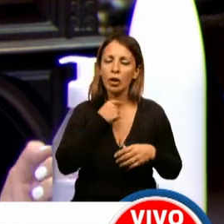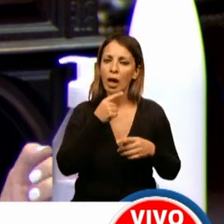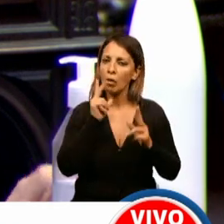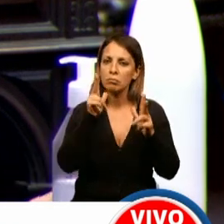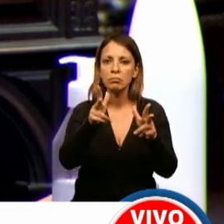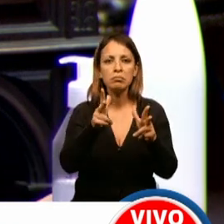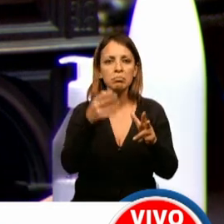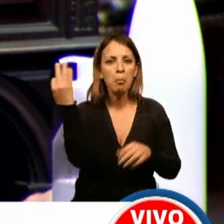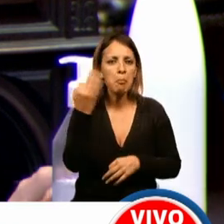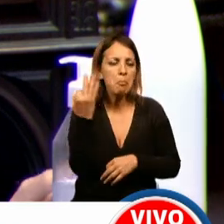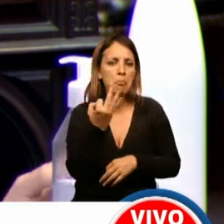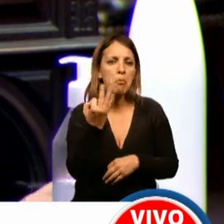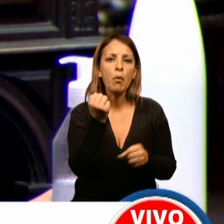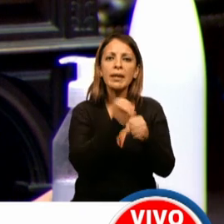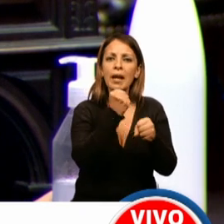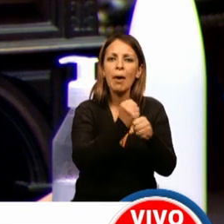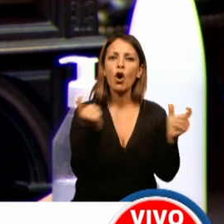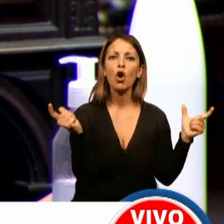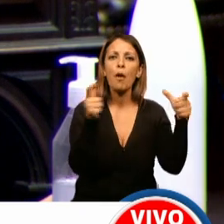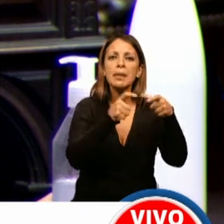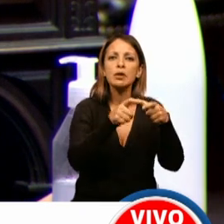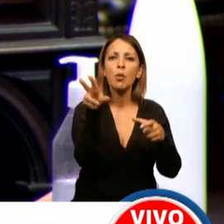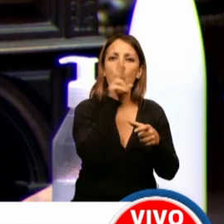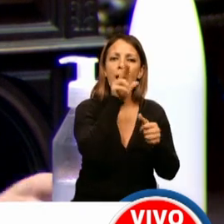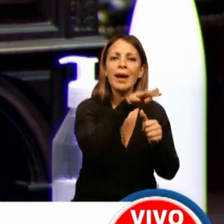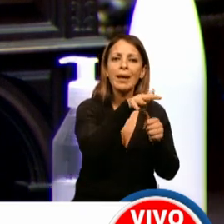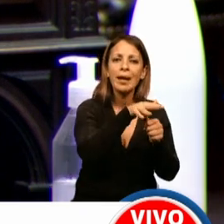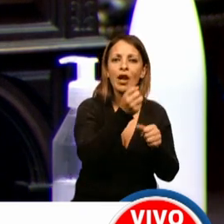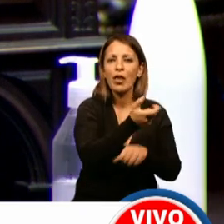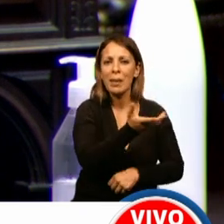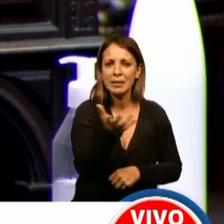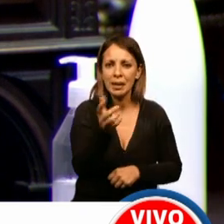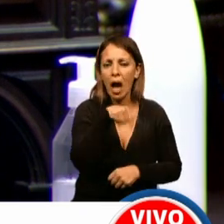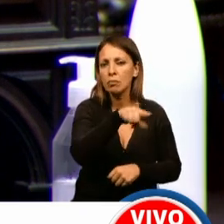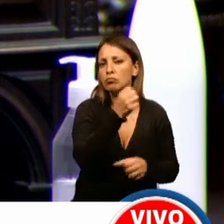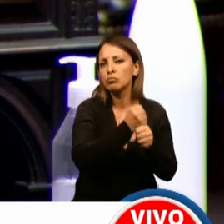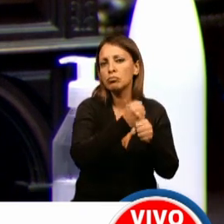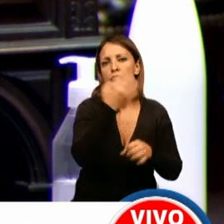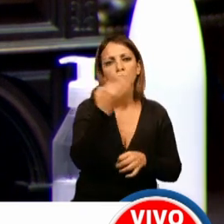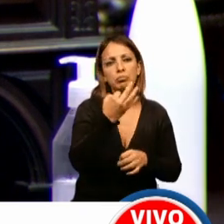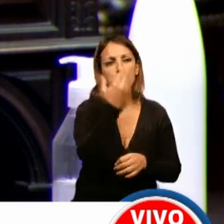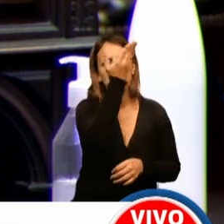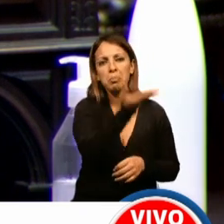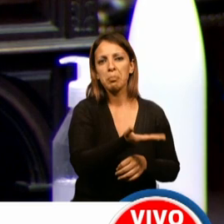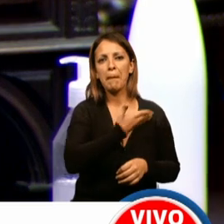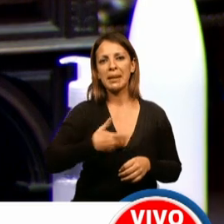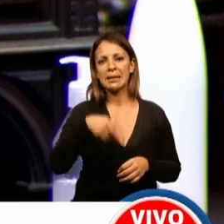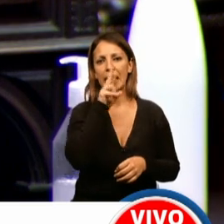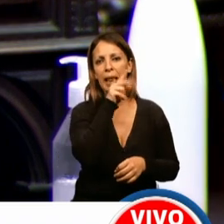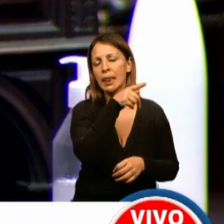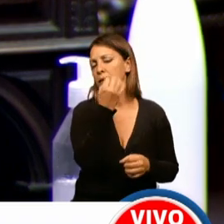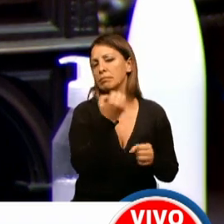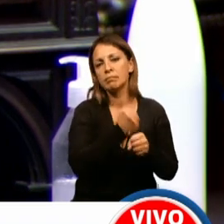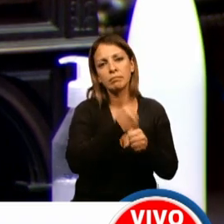trabajo que se hizo desde la comisión de mujer género y diversidad en la figura de nuestra presidenta porque más allá